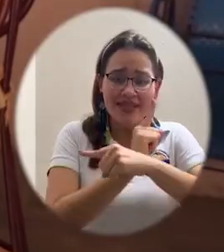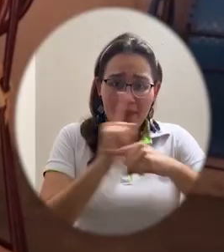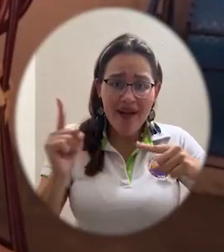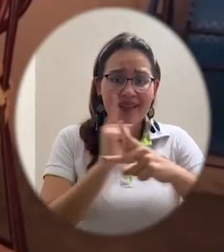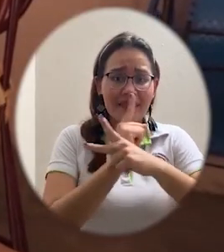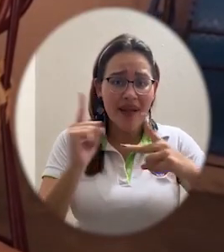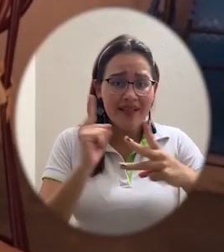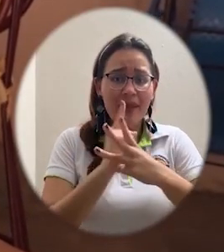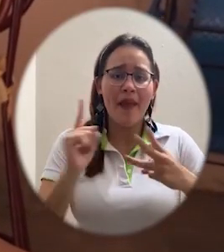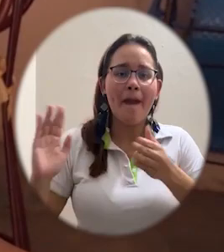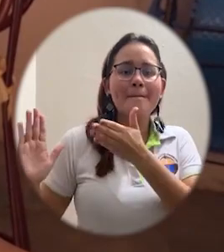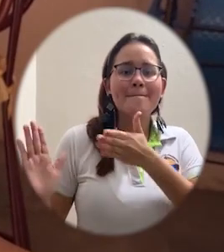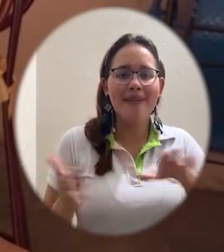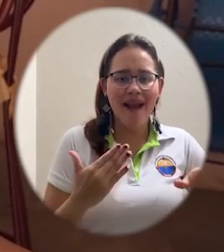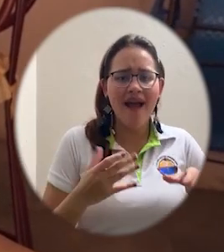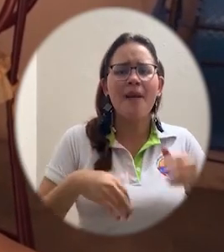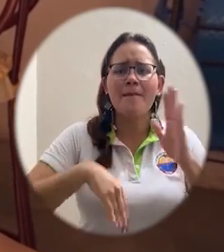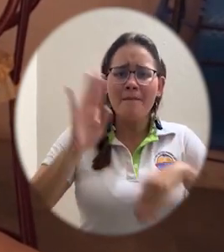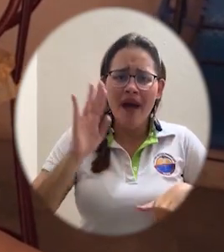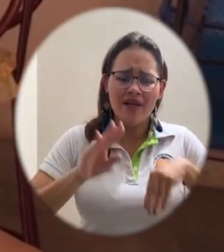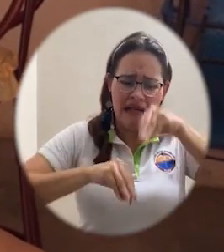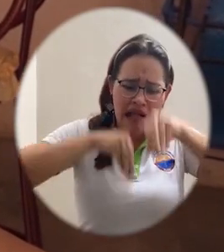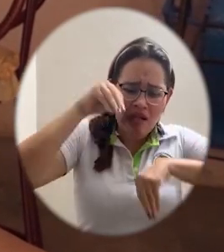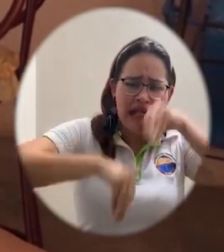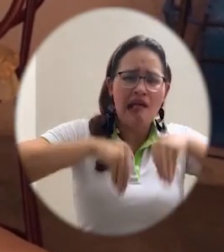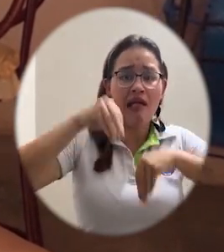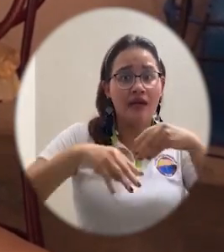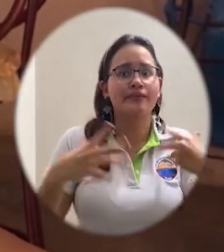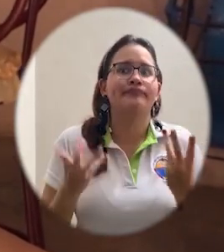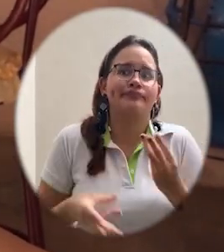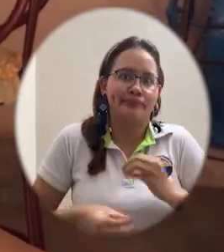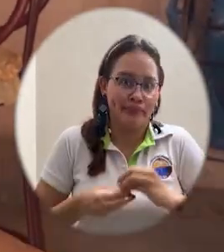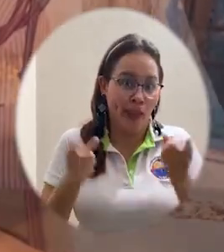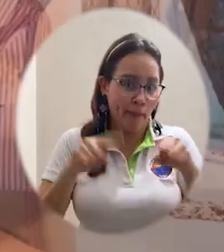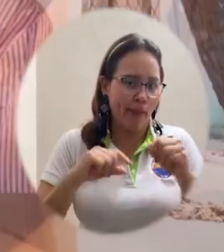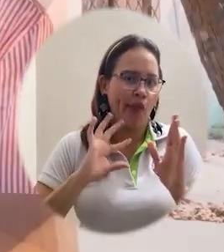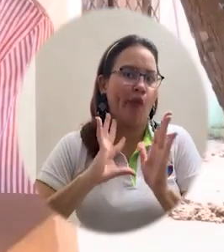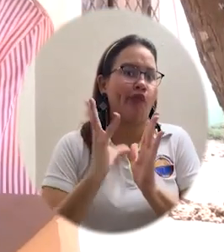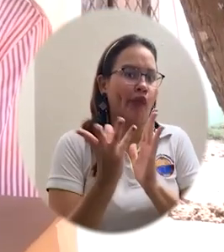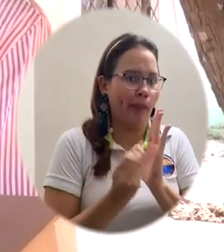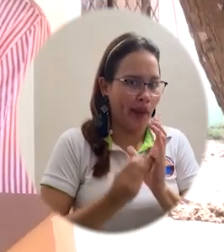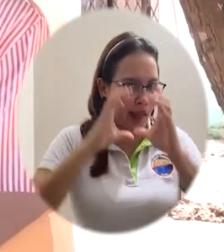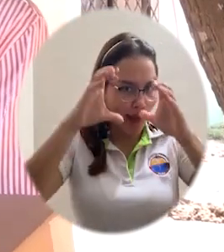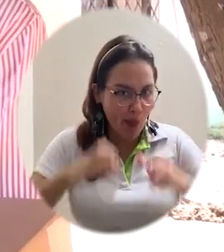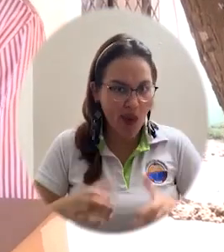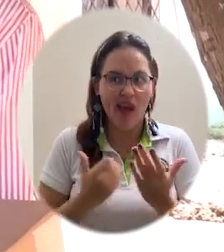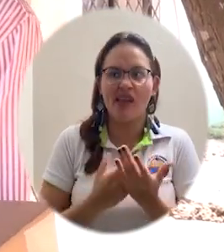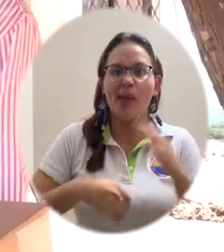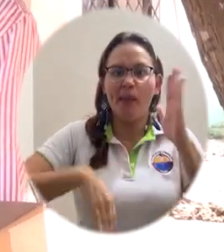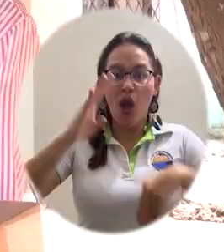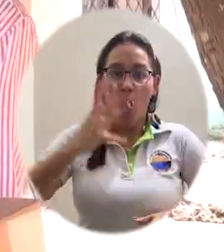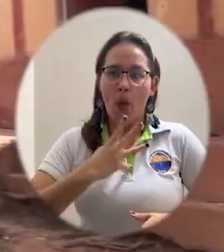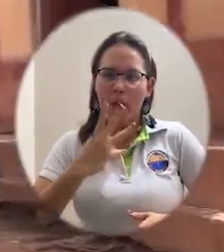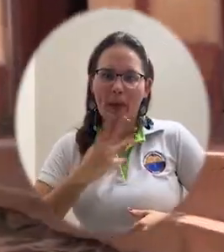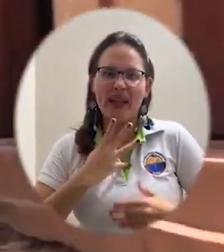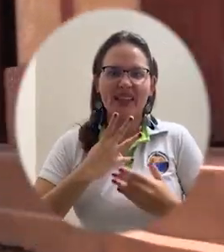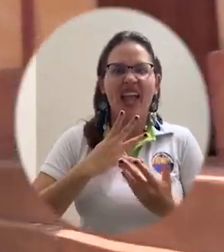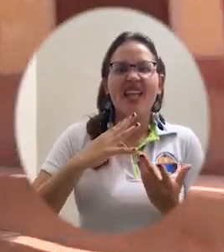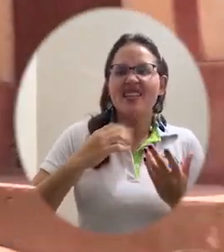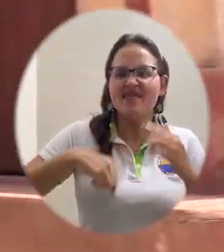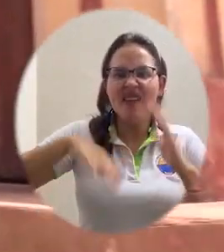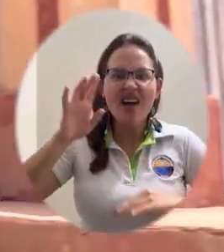planeaciones y estoy viendo también seminario y competencia ciudadana, y pues hemos estado trabajando más que todo talleres.